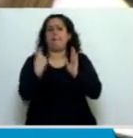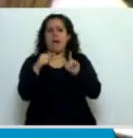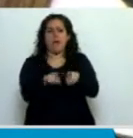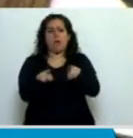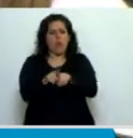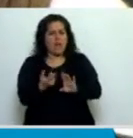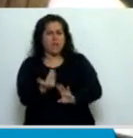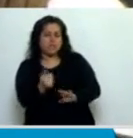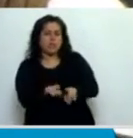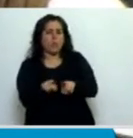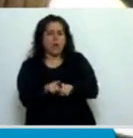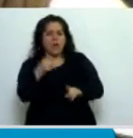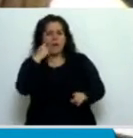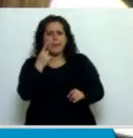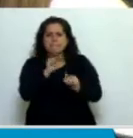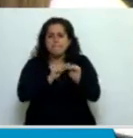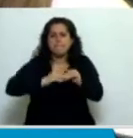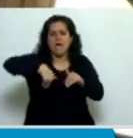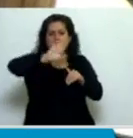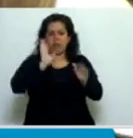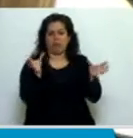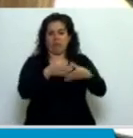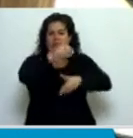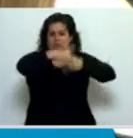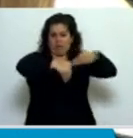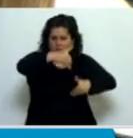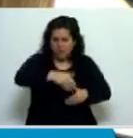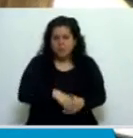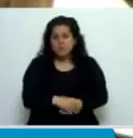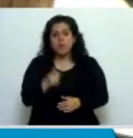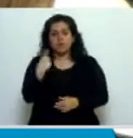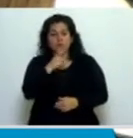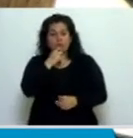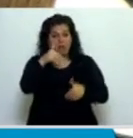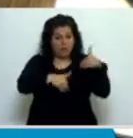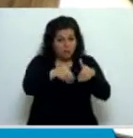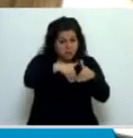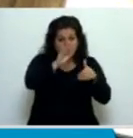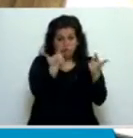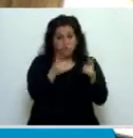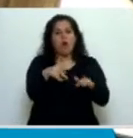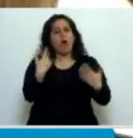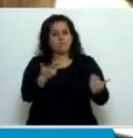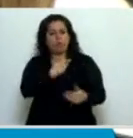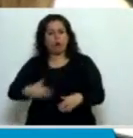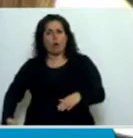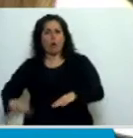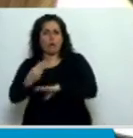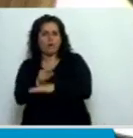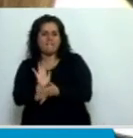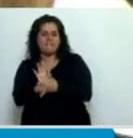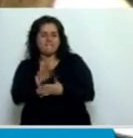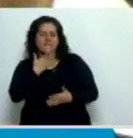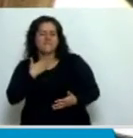una mayoría calificada. De lo contrario, ¿qué es lo que ocurriría? Cualquier gobierno se sentiría tentado